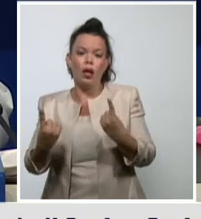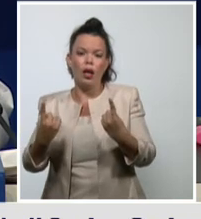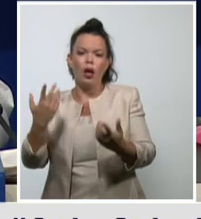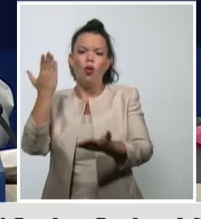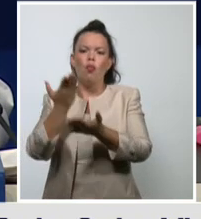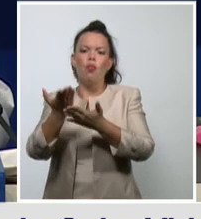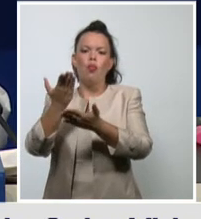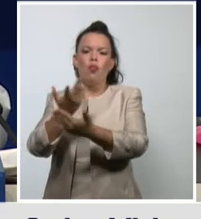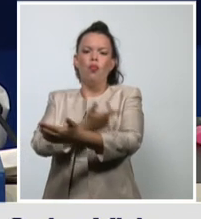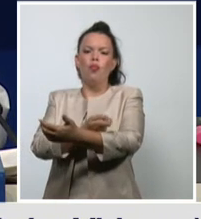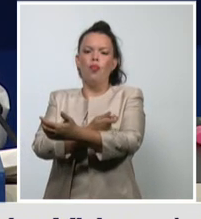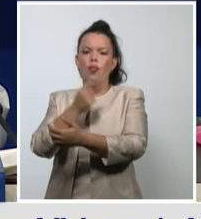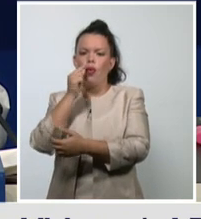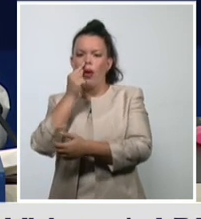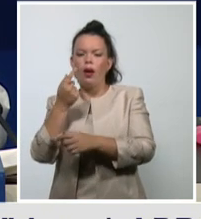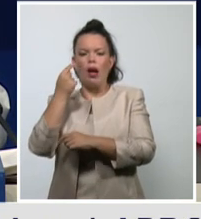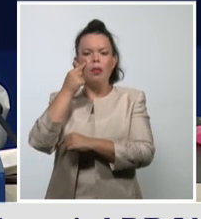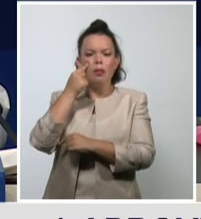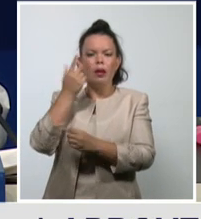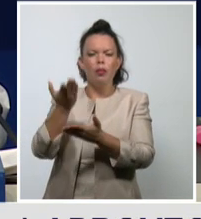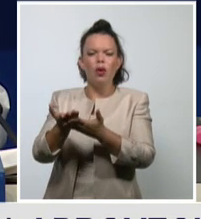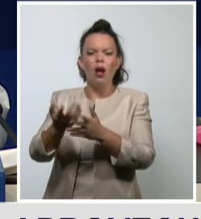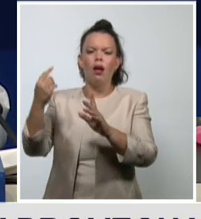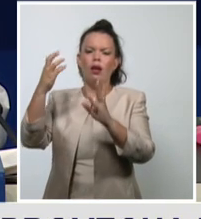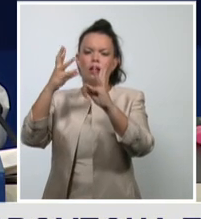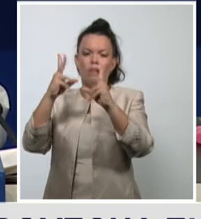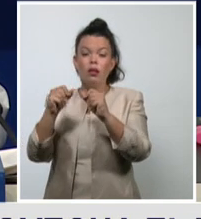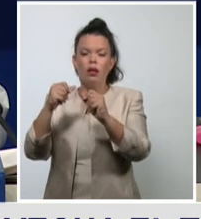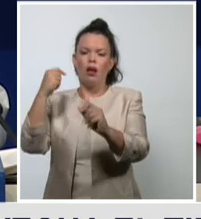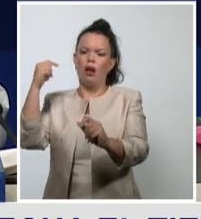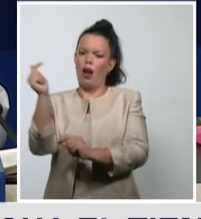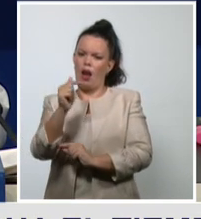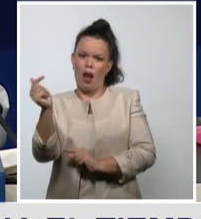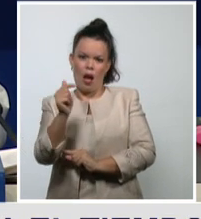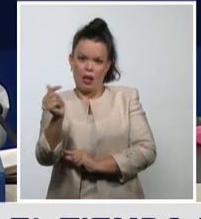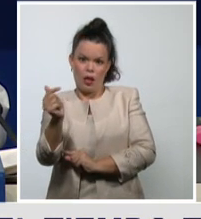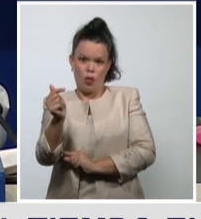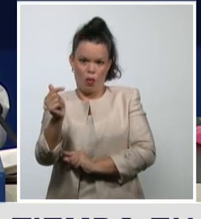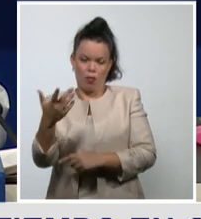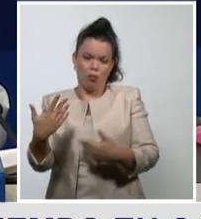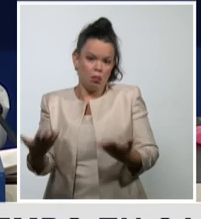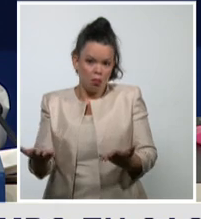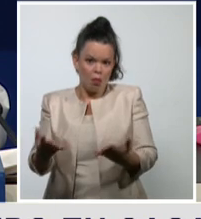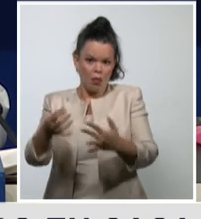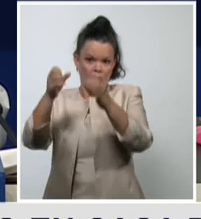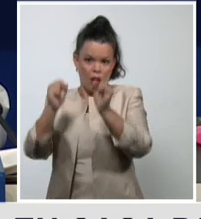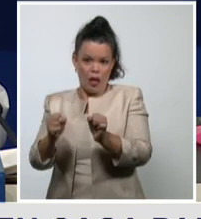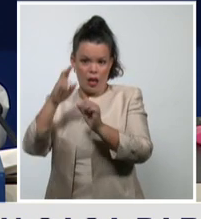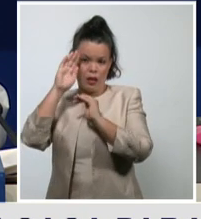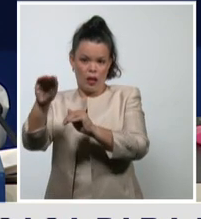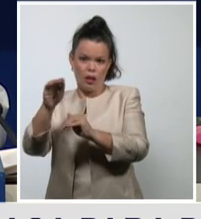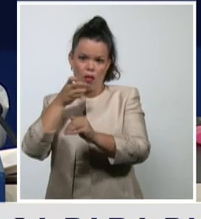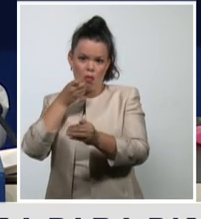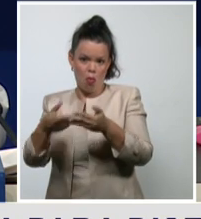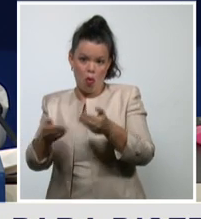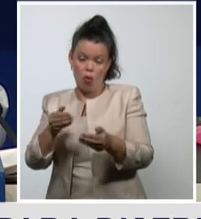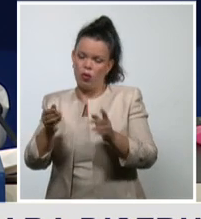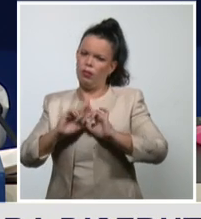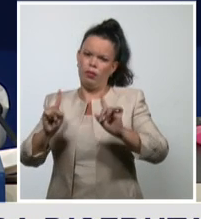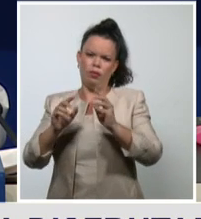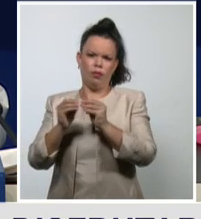realizan resultan negativas, por lo tanto no se justifica, y además continuamente cada vez